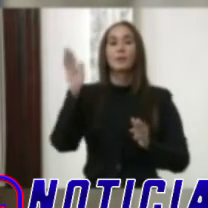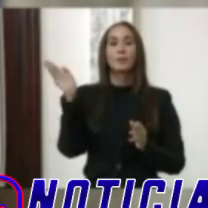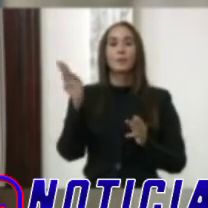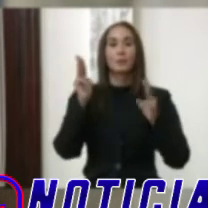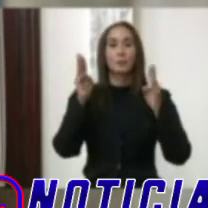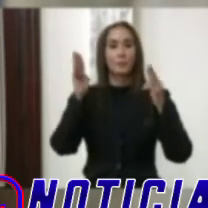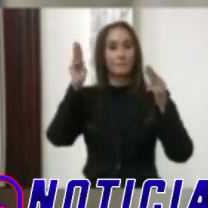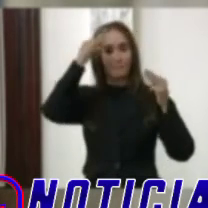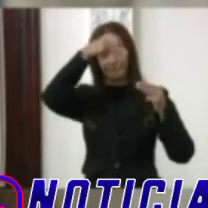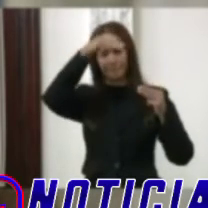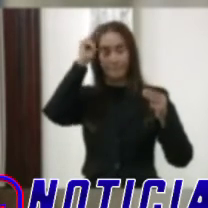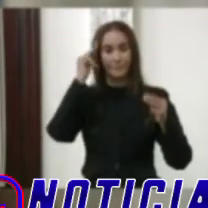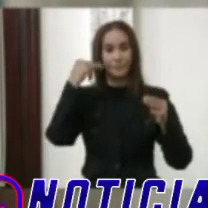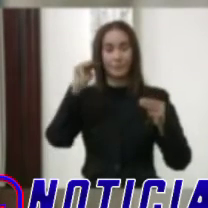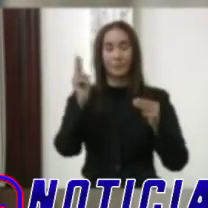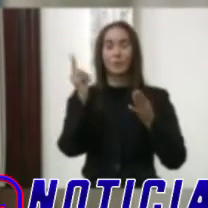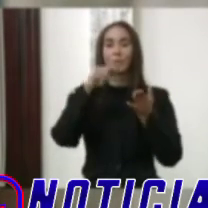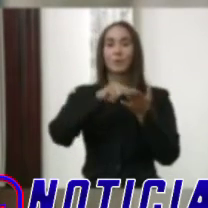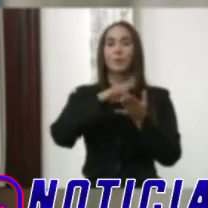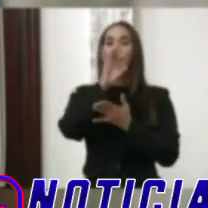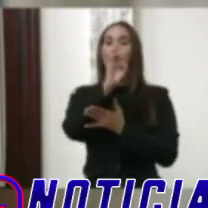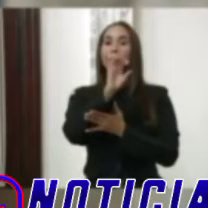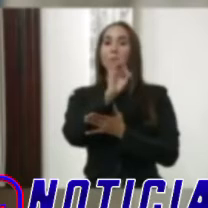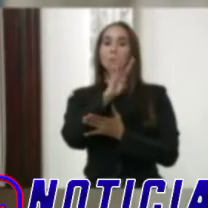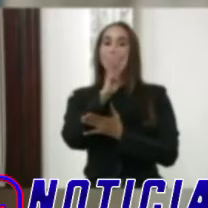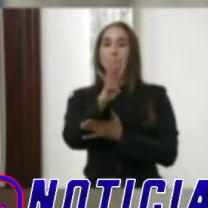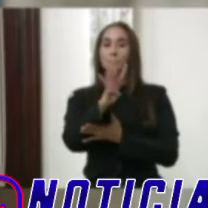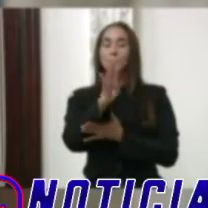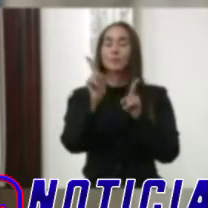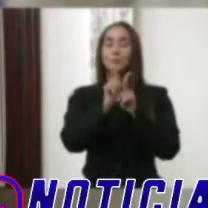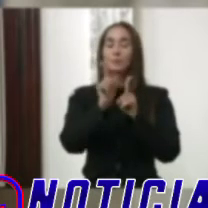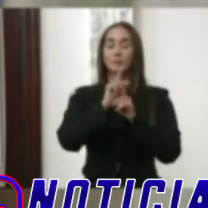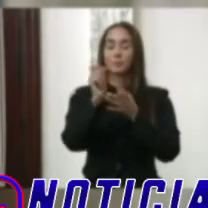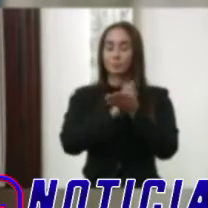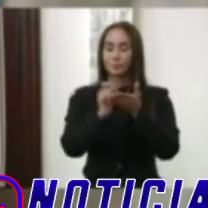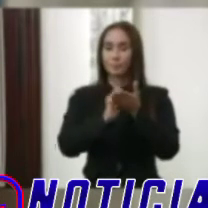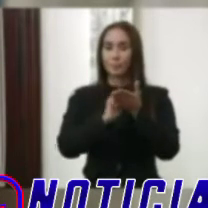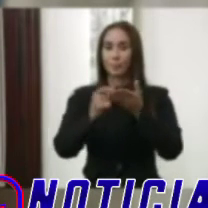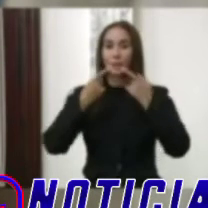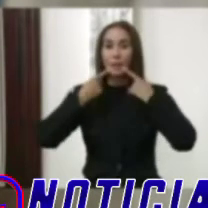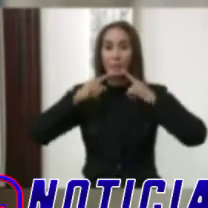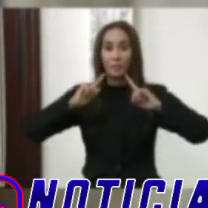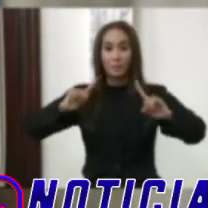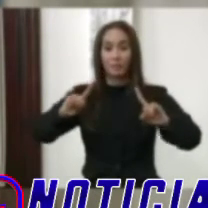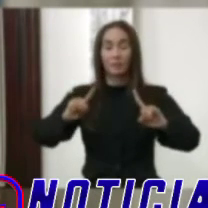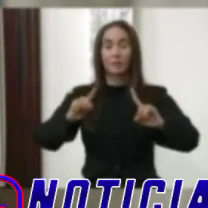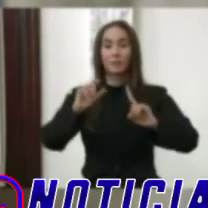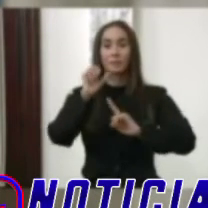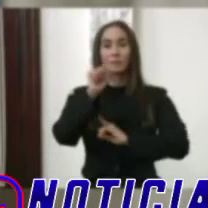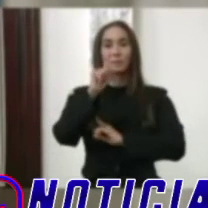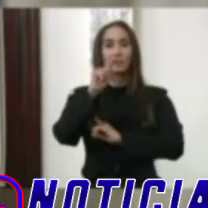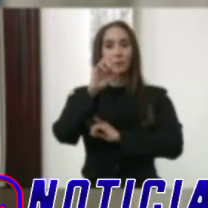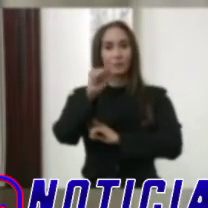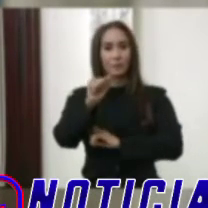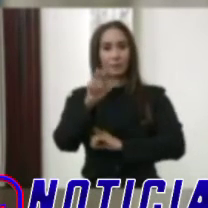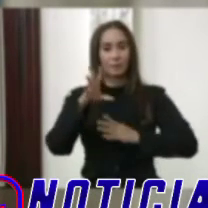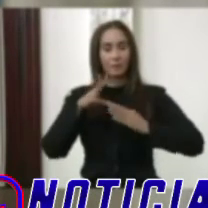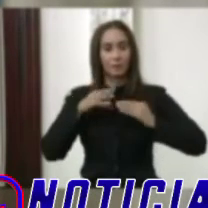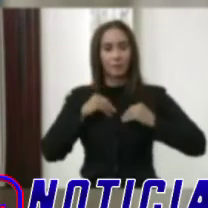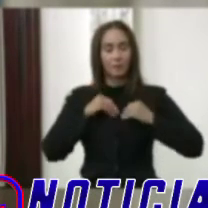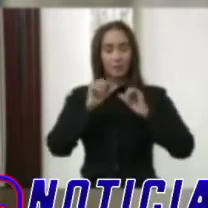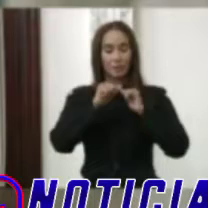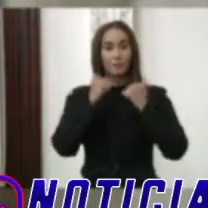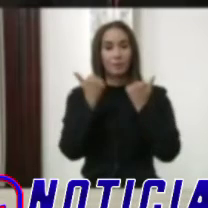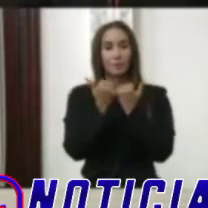marzo de 1994. A su vez, también se dará firma a la declaración de Salta, adoptada por la Sociedad Interamericana